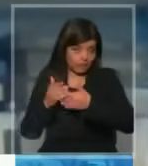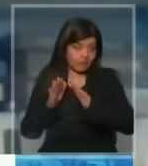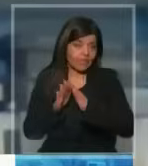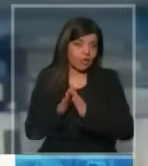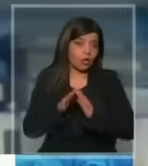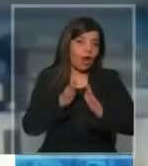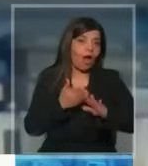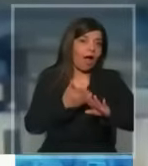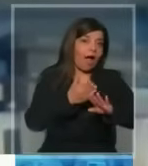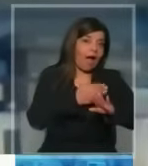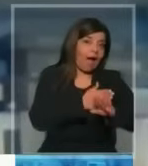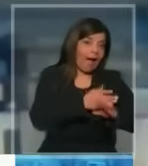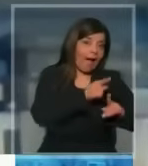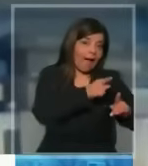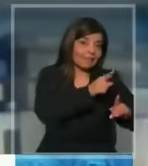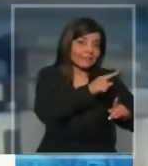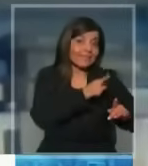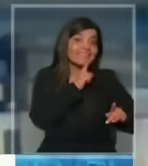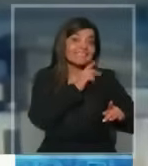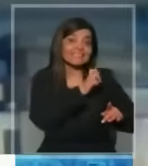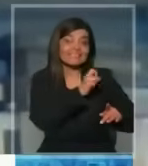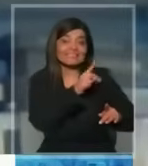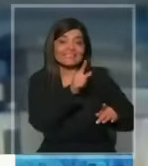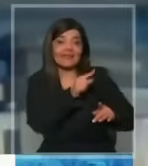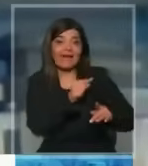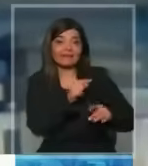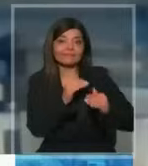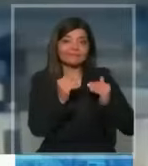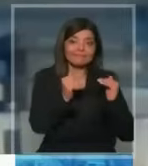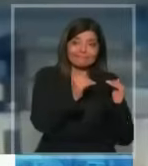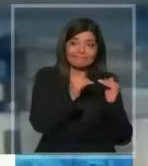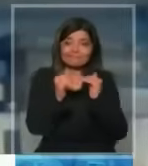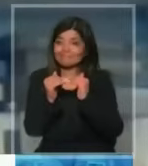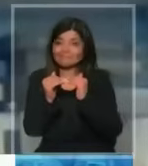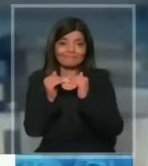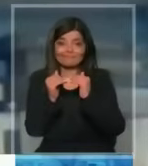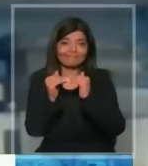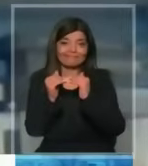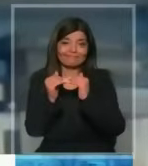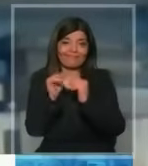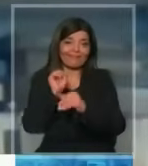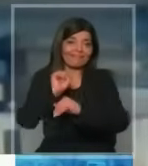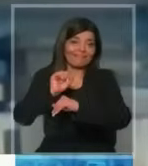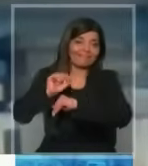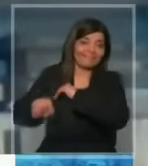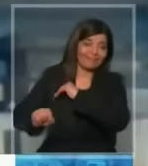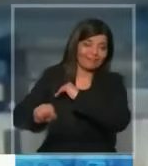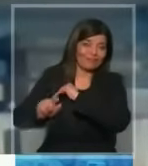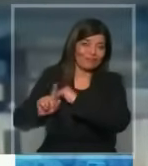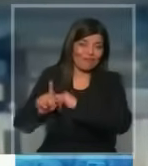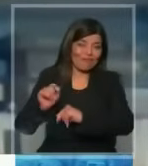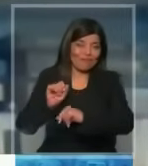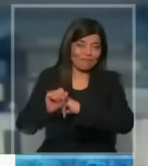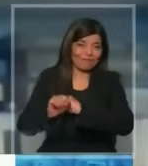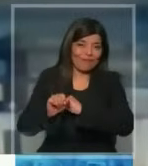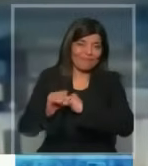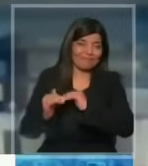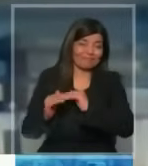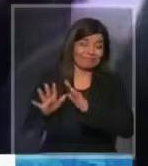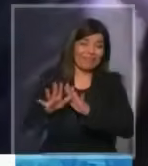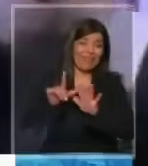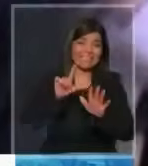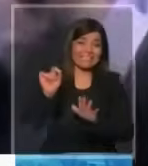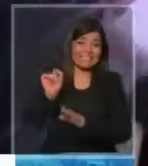en su momento Liz Truss, no ha logrado equilibrar el partido. Sus tasas de desaprobación son realmente muy altas, están por sobre el